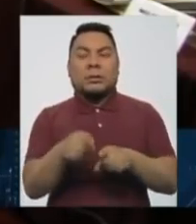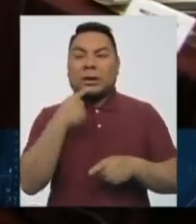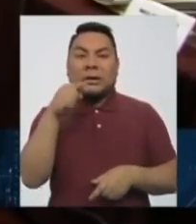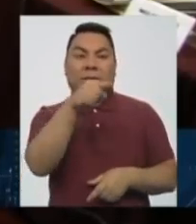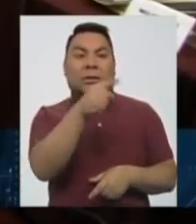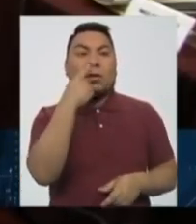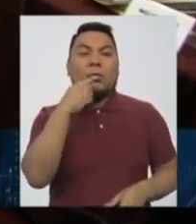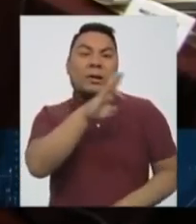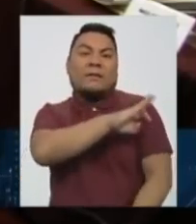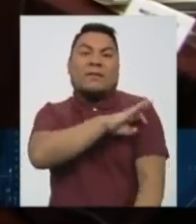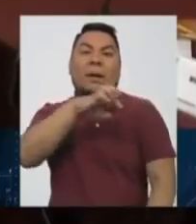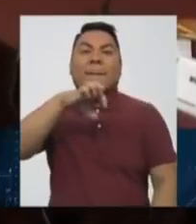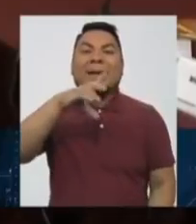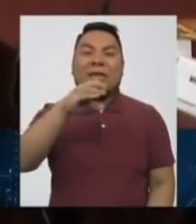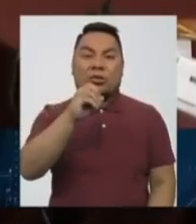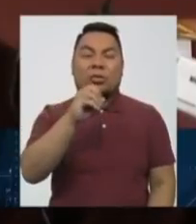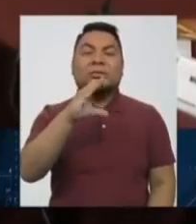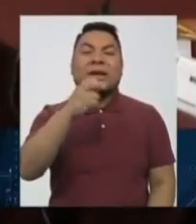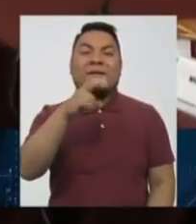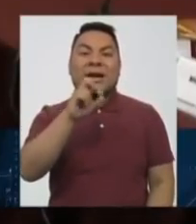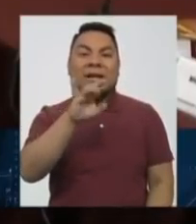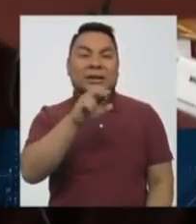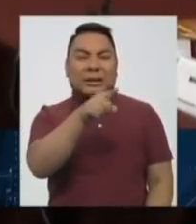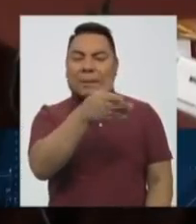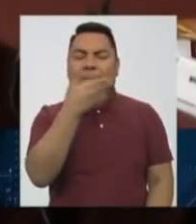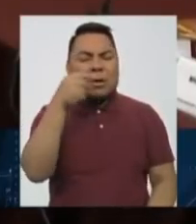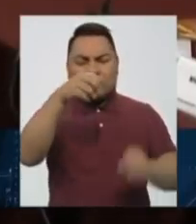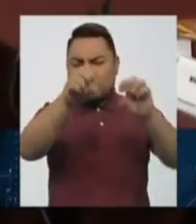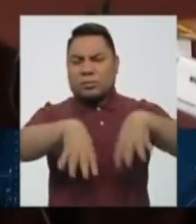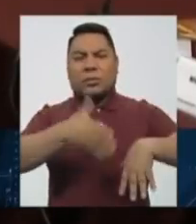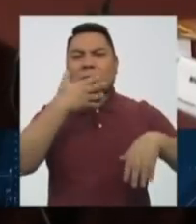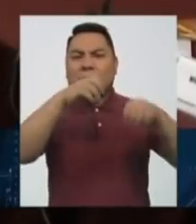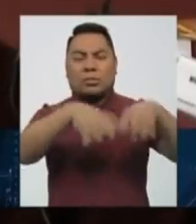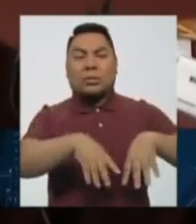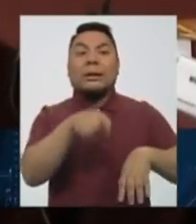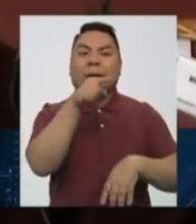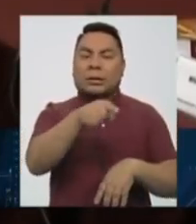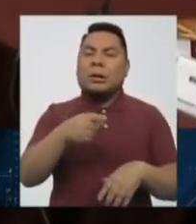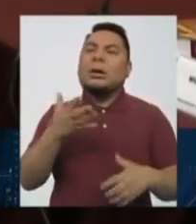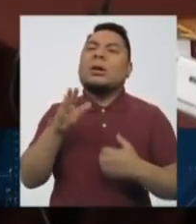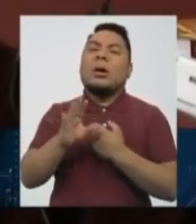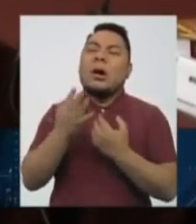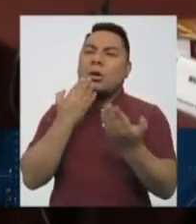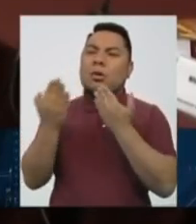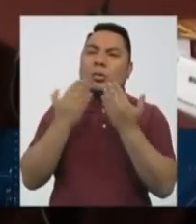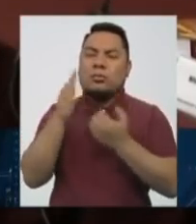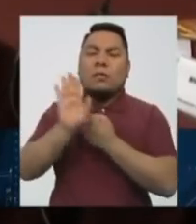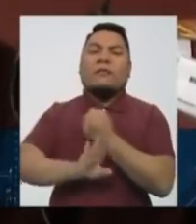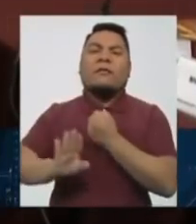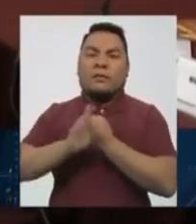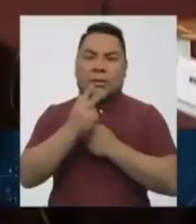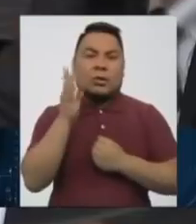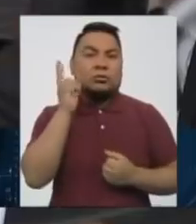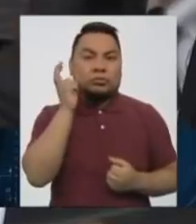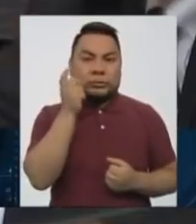Pedro Chavarrí dé un paso al costado, el fiscal de la Nación se defendió de la siguiente manera. Vamos a escuchar parte de su intervención.